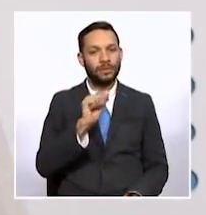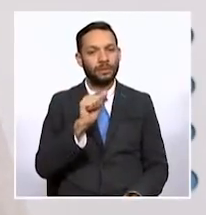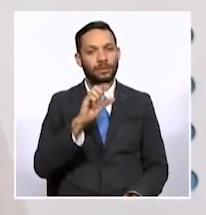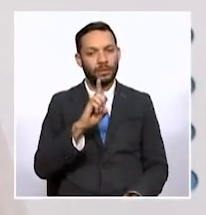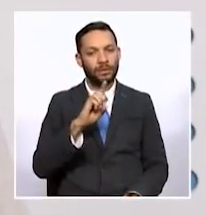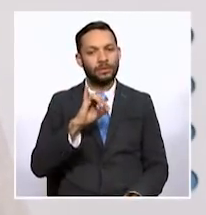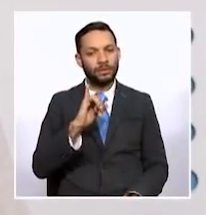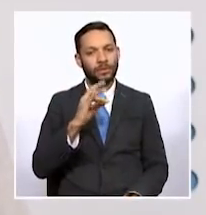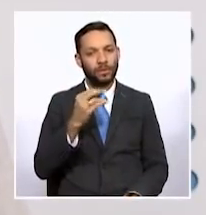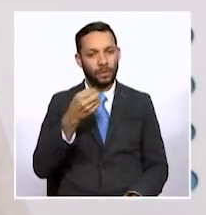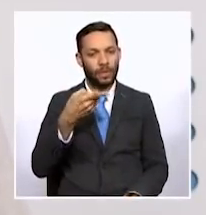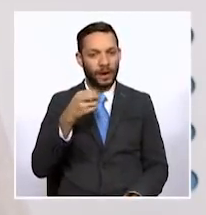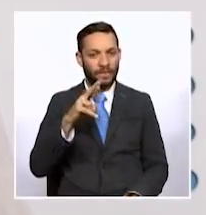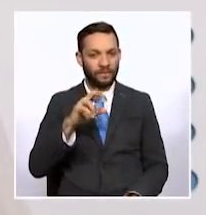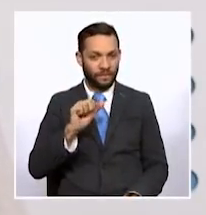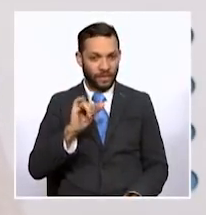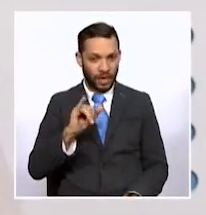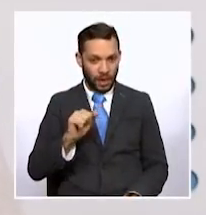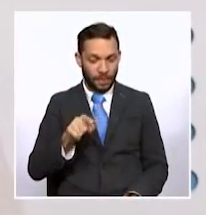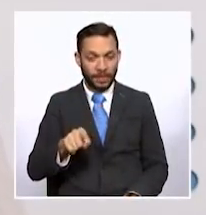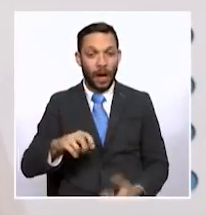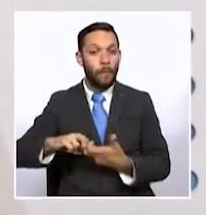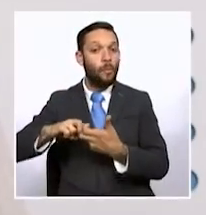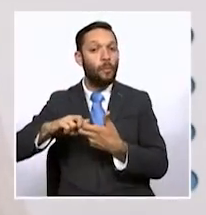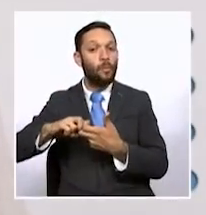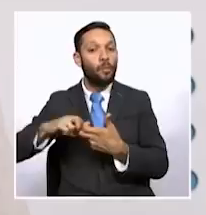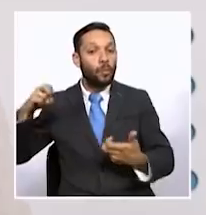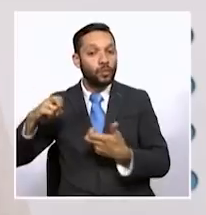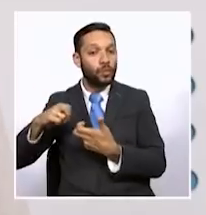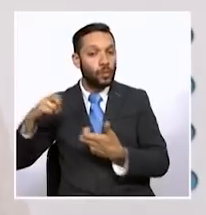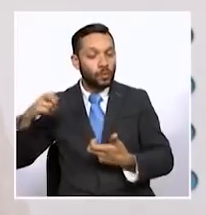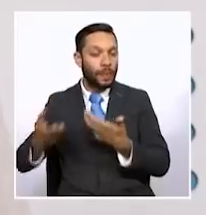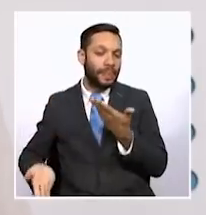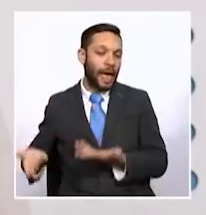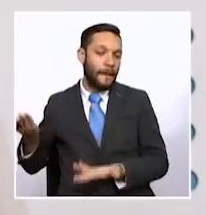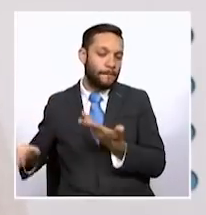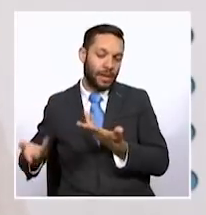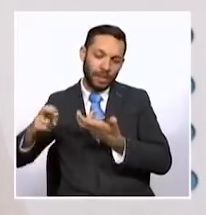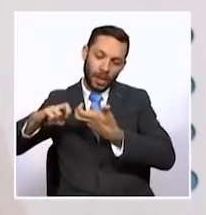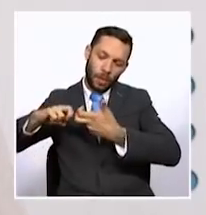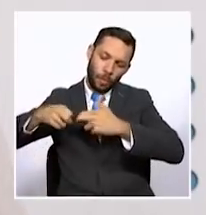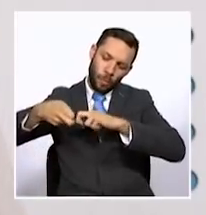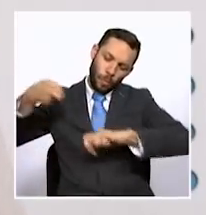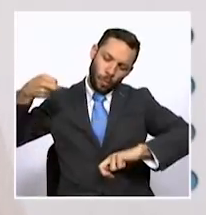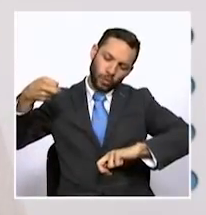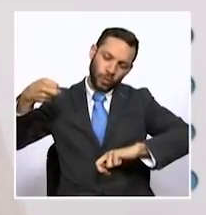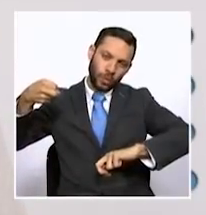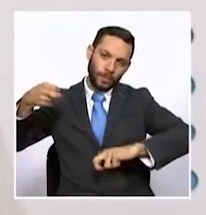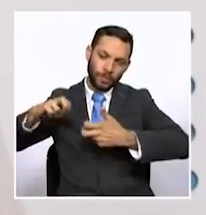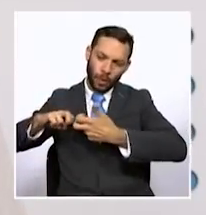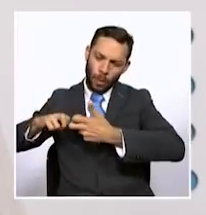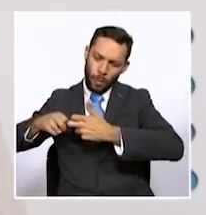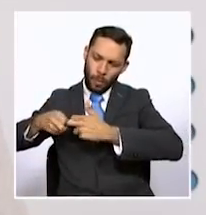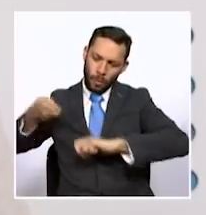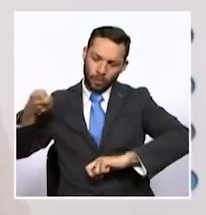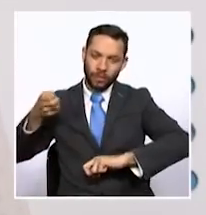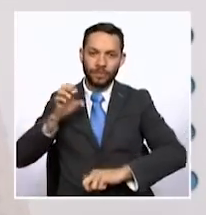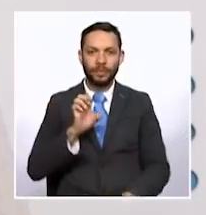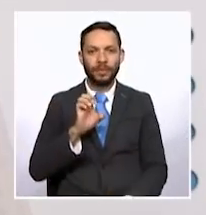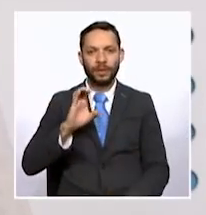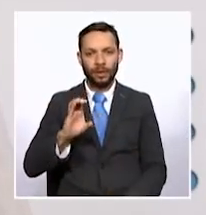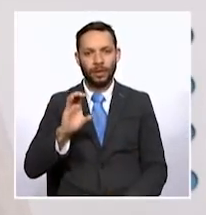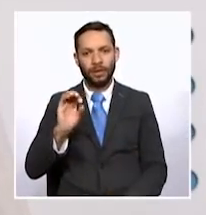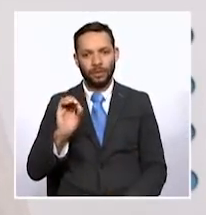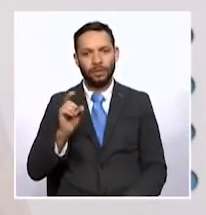con lesiones osteomusculares, principalmente queremos, dependiendo del tipo de lesión, utilizar una ecografía si estamos sospechando un desgarro